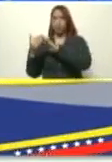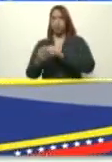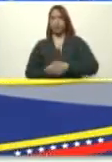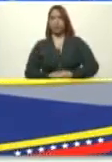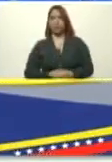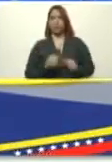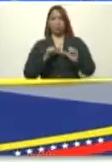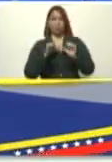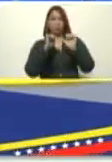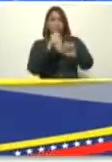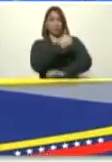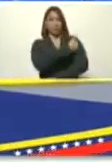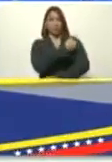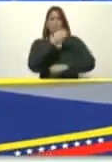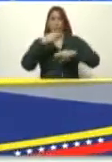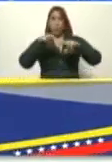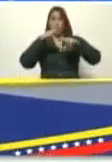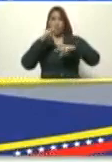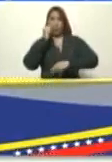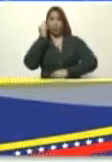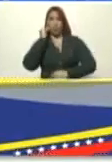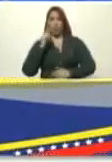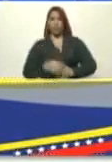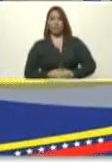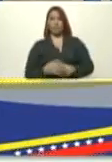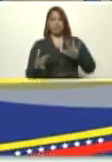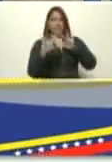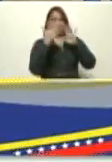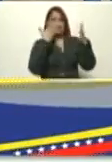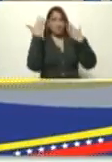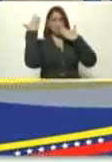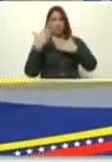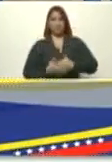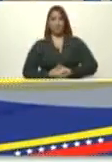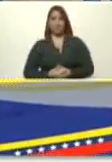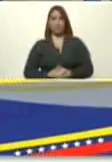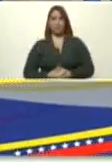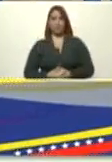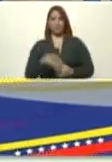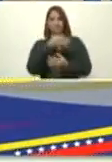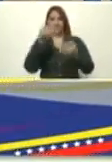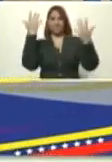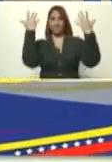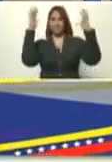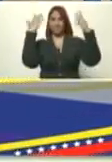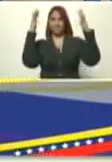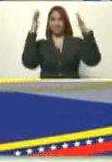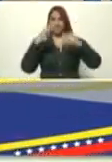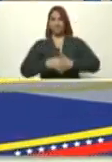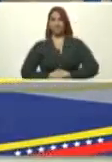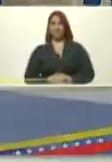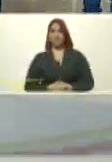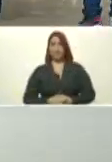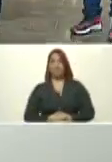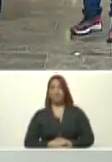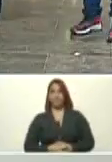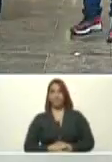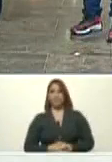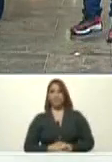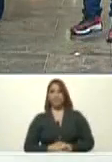seguimos vacunando a nuestros niños, mi comandante. Adelante. Excelente, un aplauso desde aquí, vale.